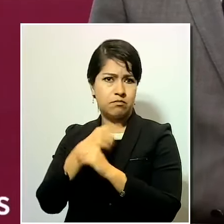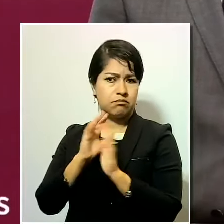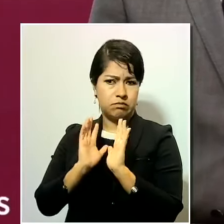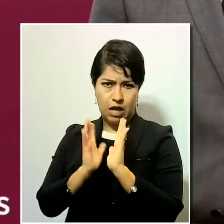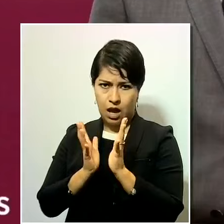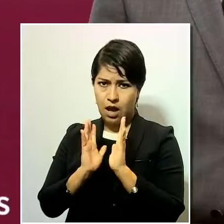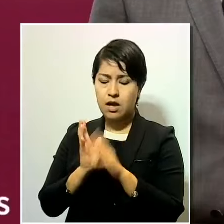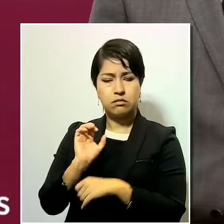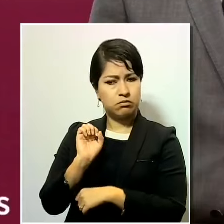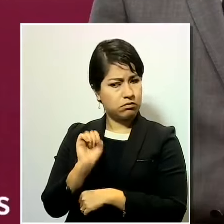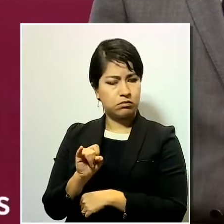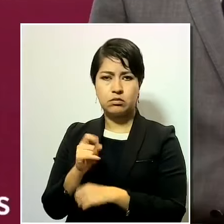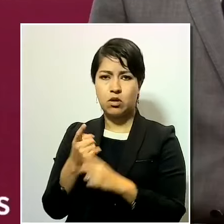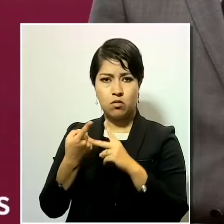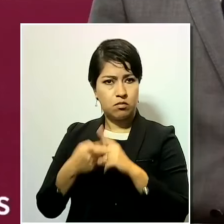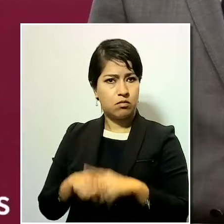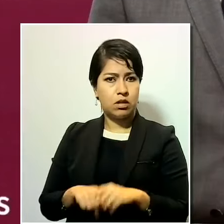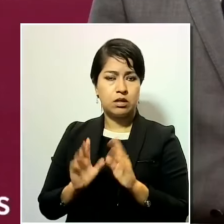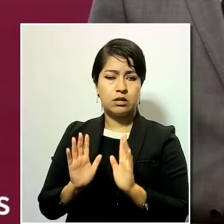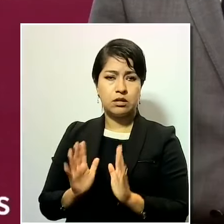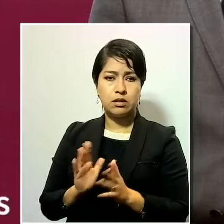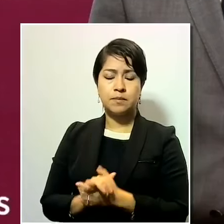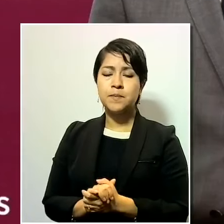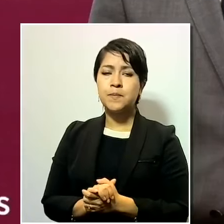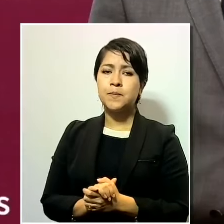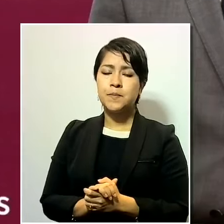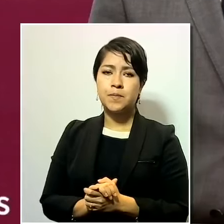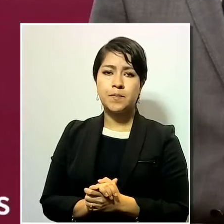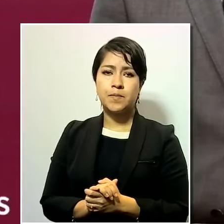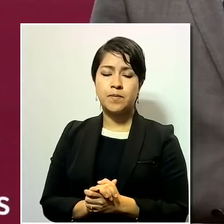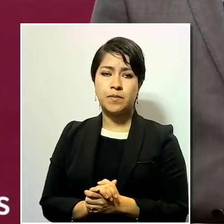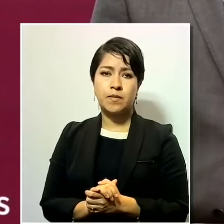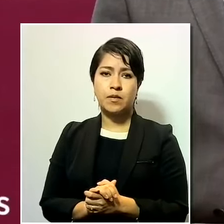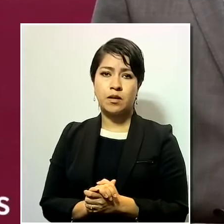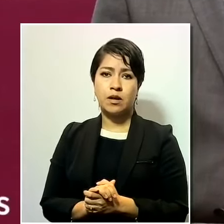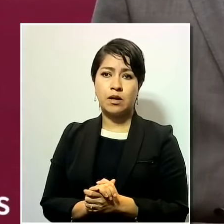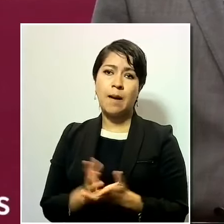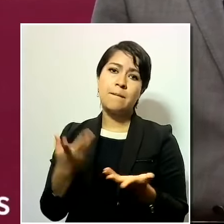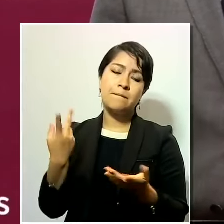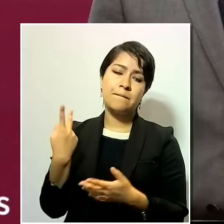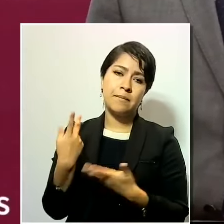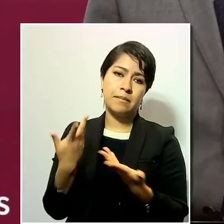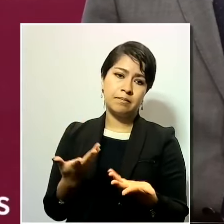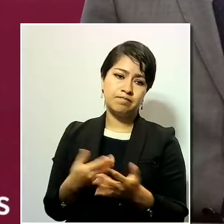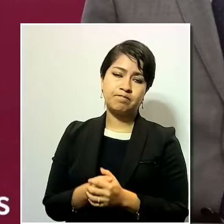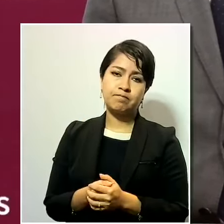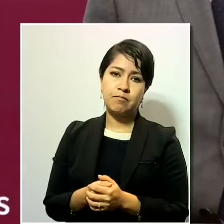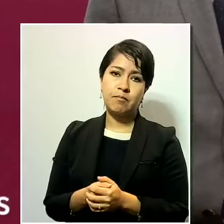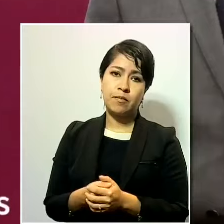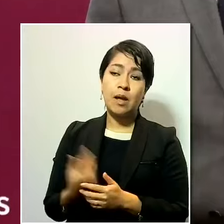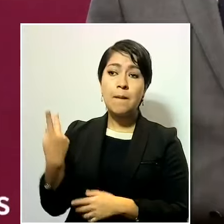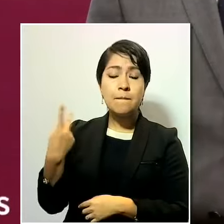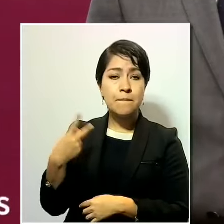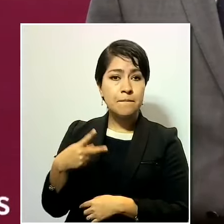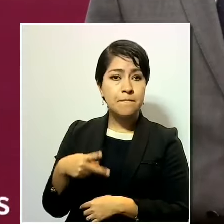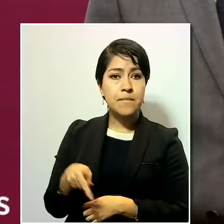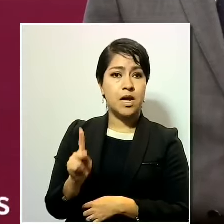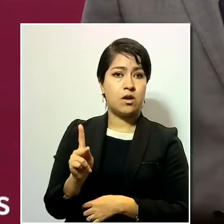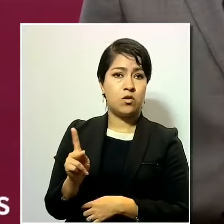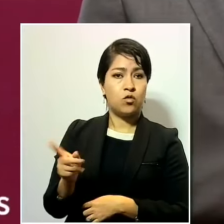investigaciones este de primera mano y todavía este estamos